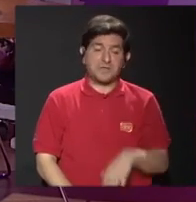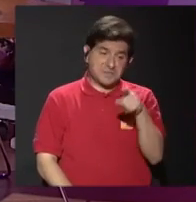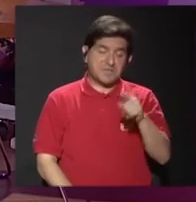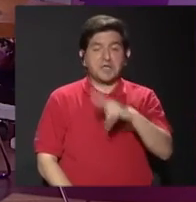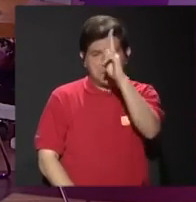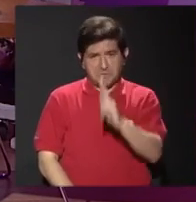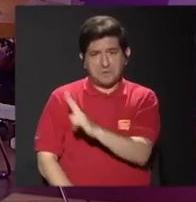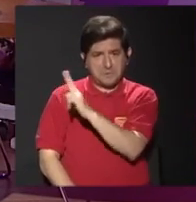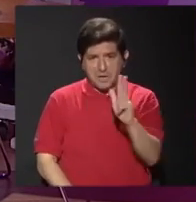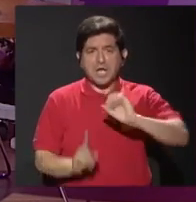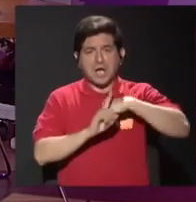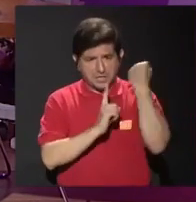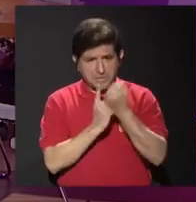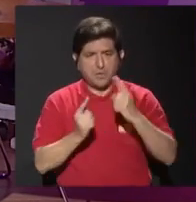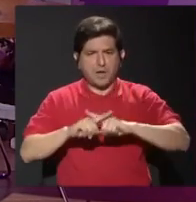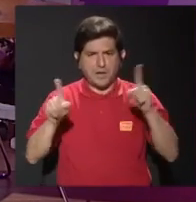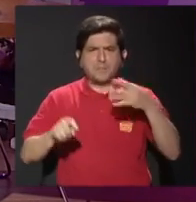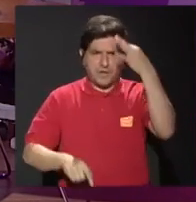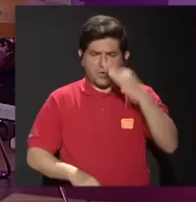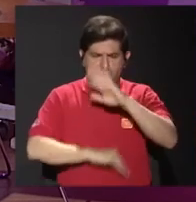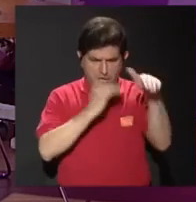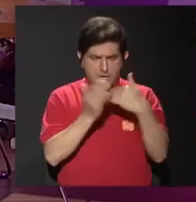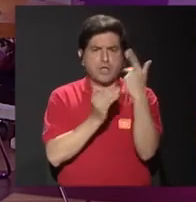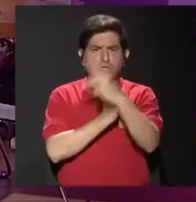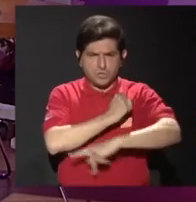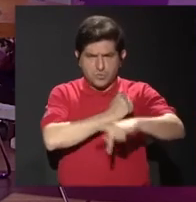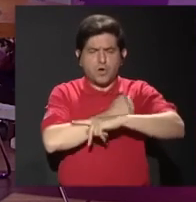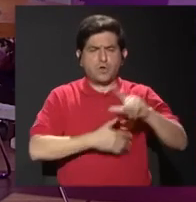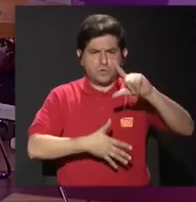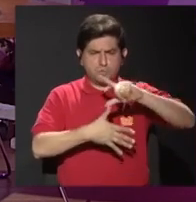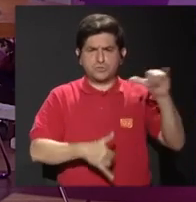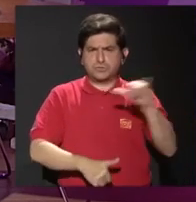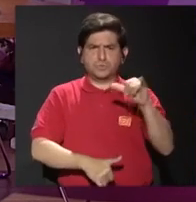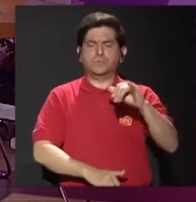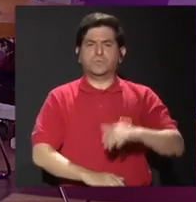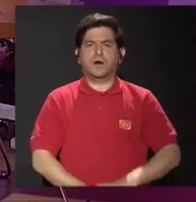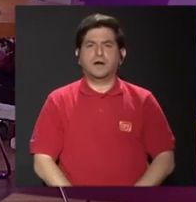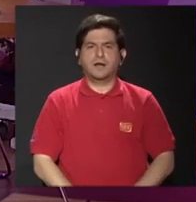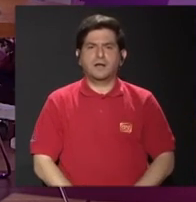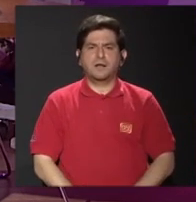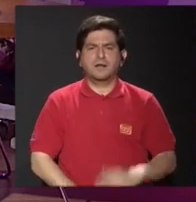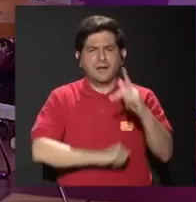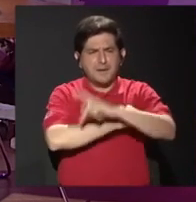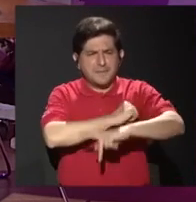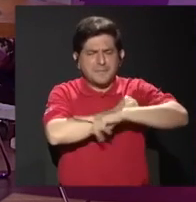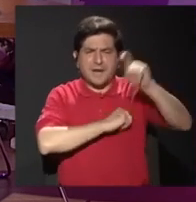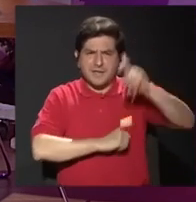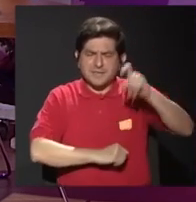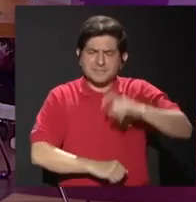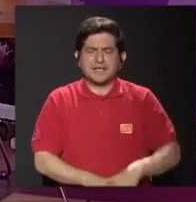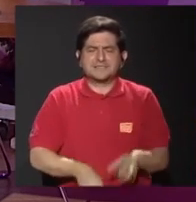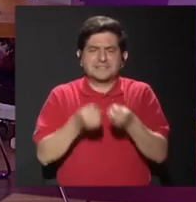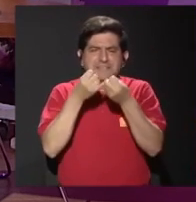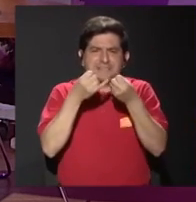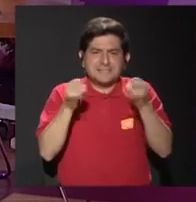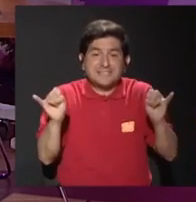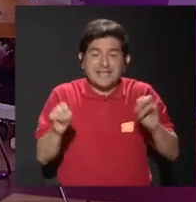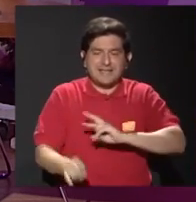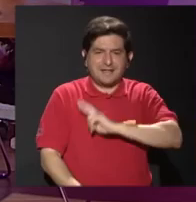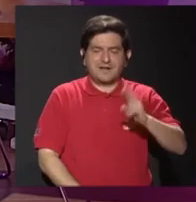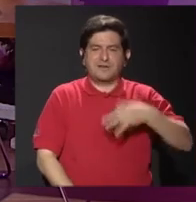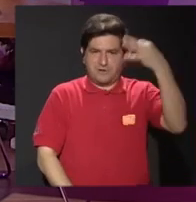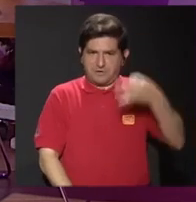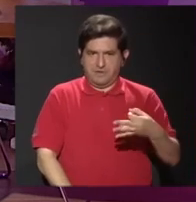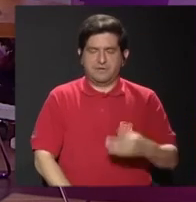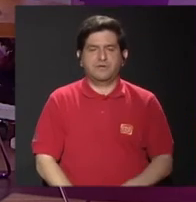sede pero creemos y así lo han hecho todos los países latinoamericanos que en los estados deben de ser laicos la ruta